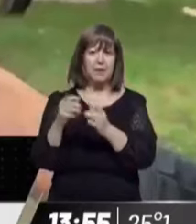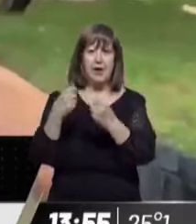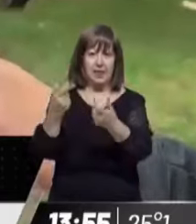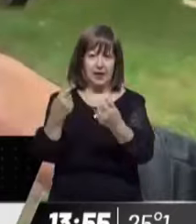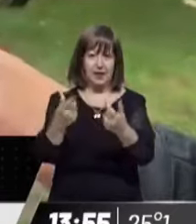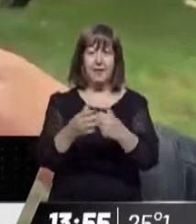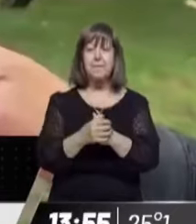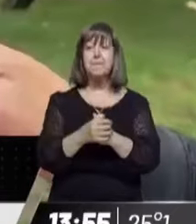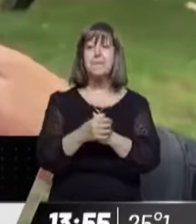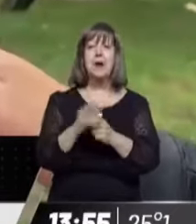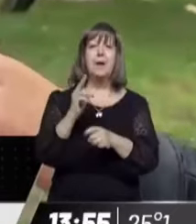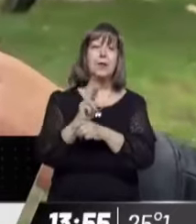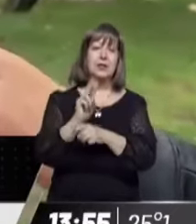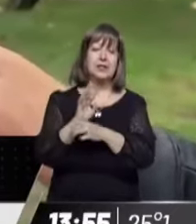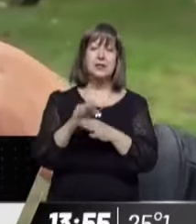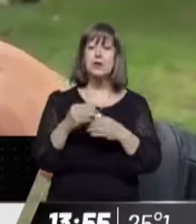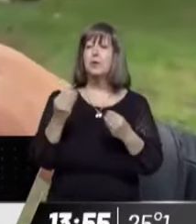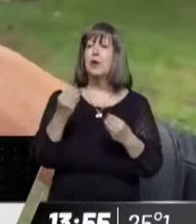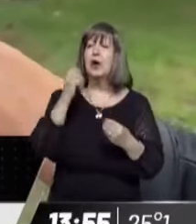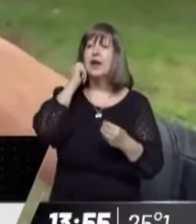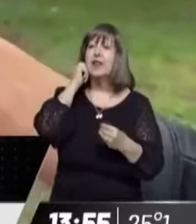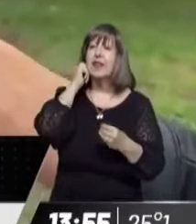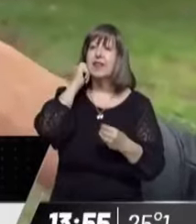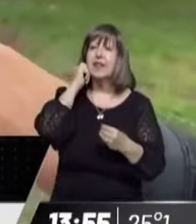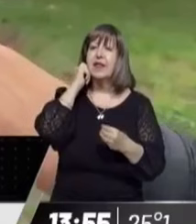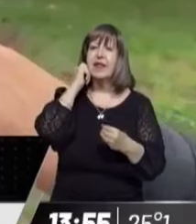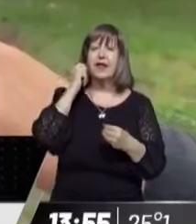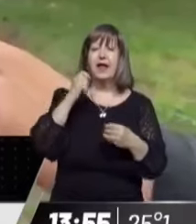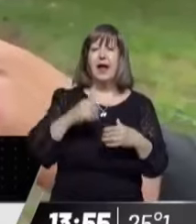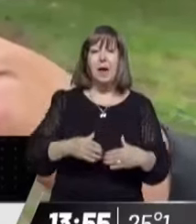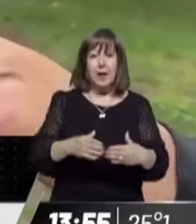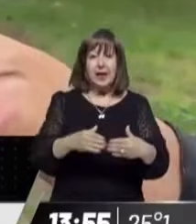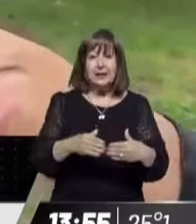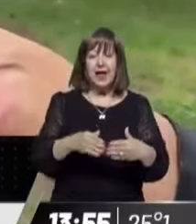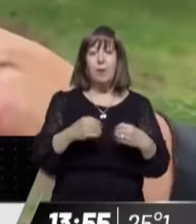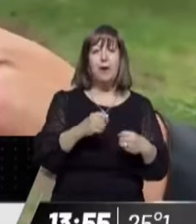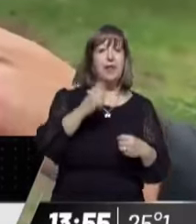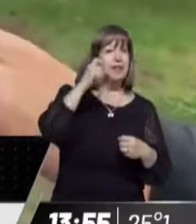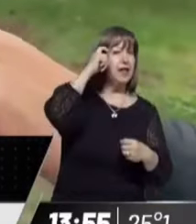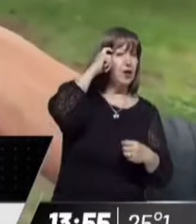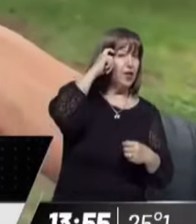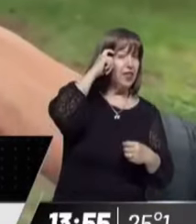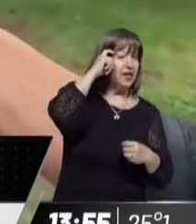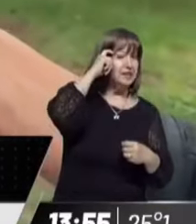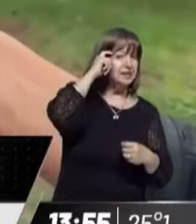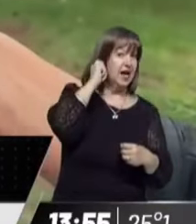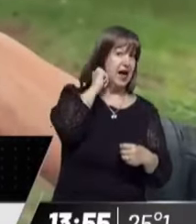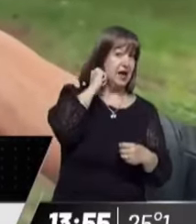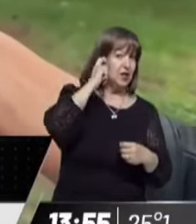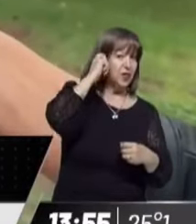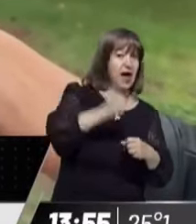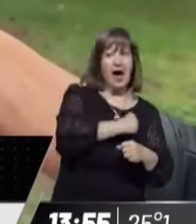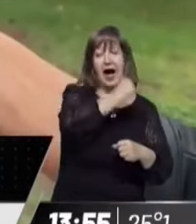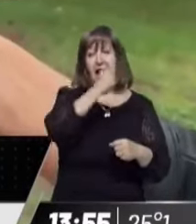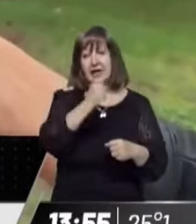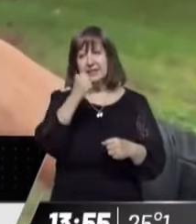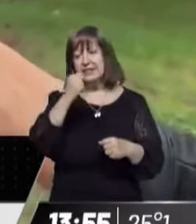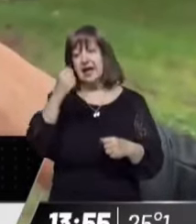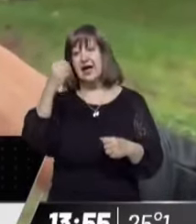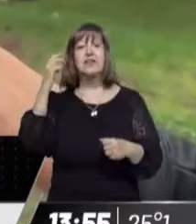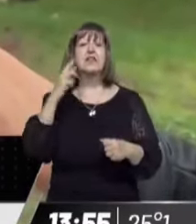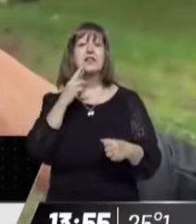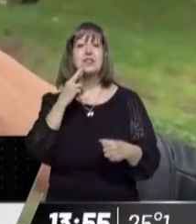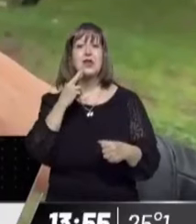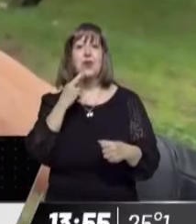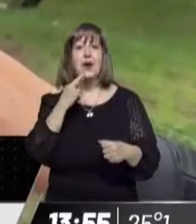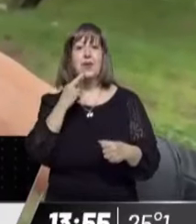es? Bueno, se considera embarazo adolescente a partir de los 10 años hasta los 19 años. Por encima de los 15 años es la